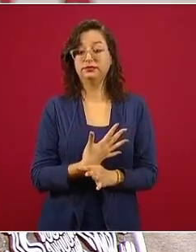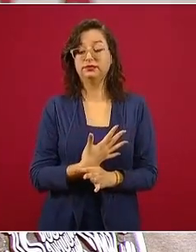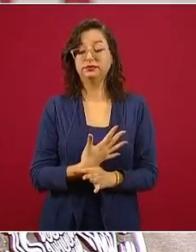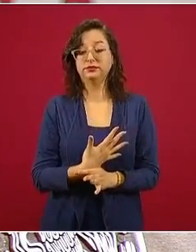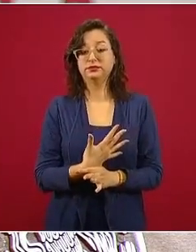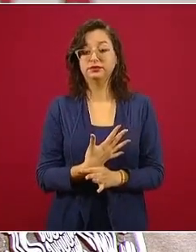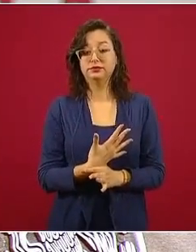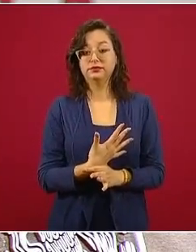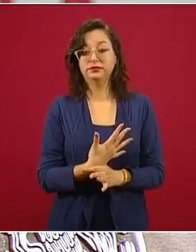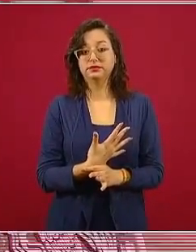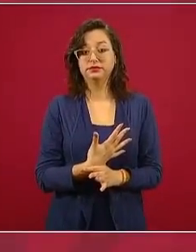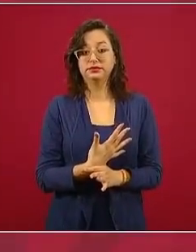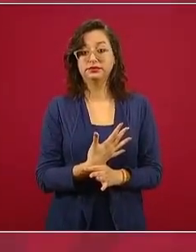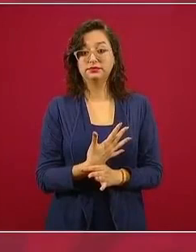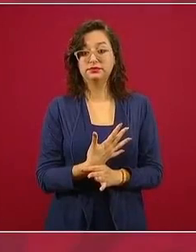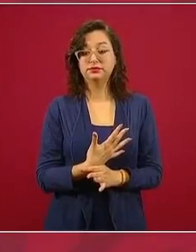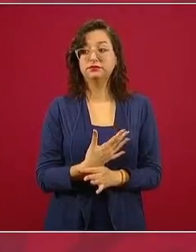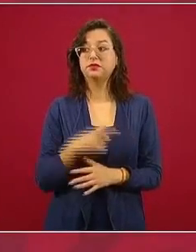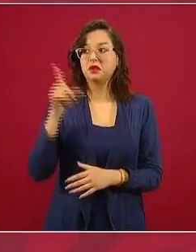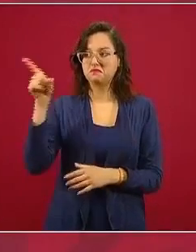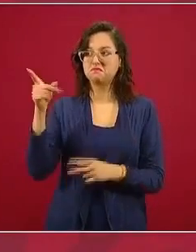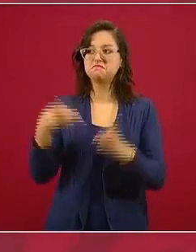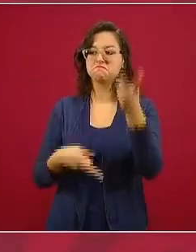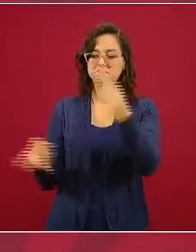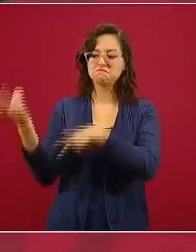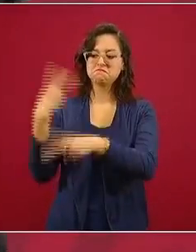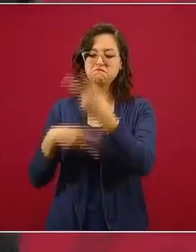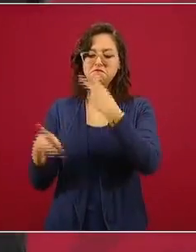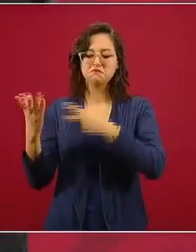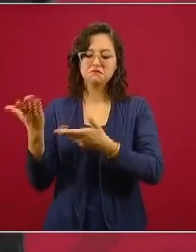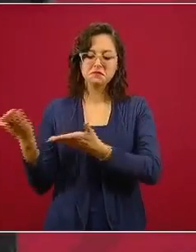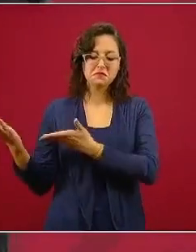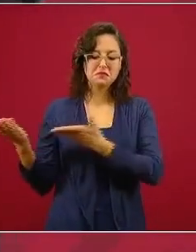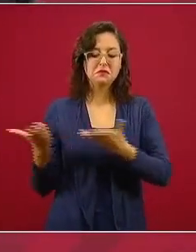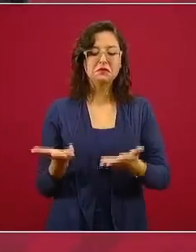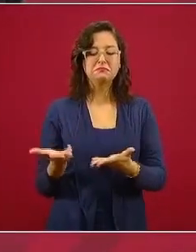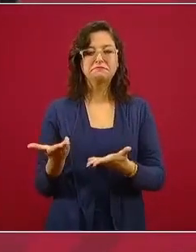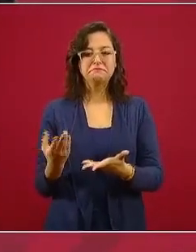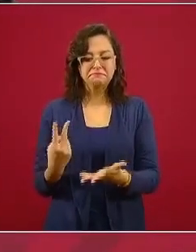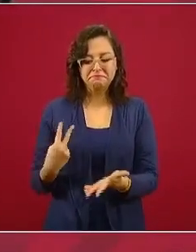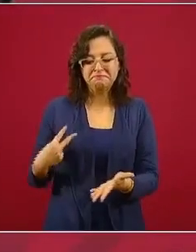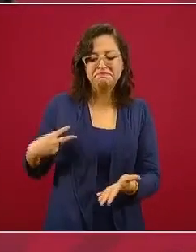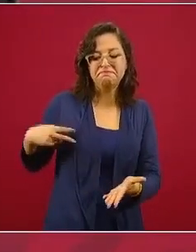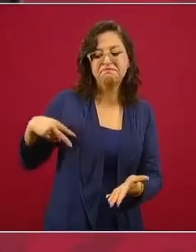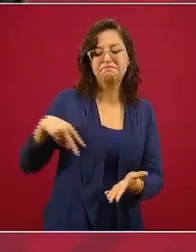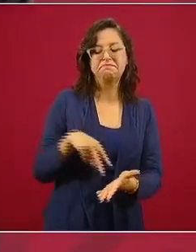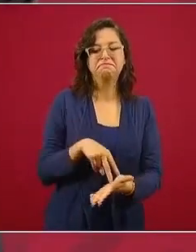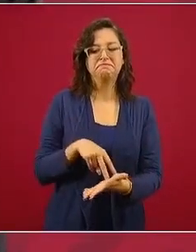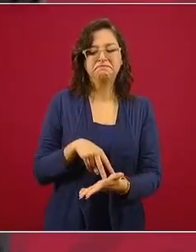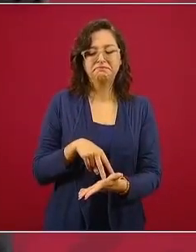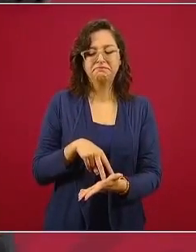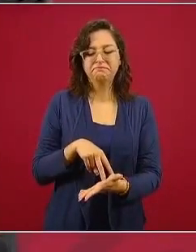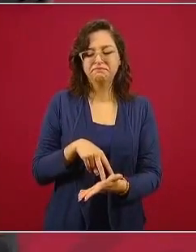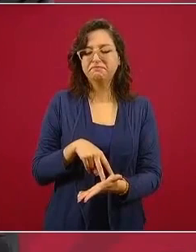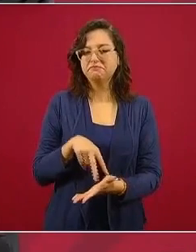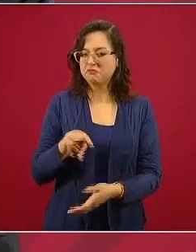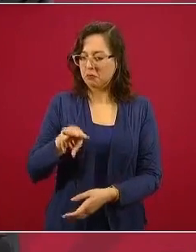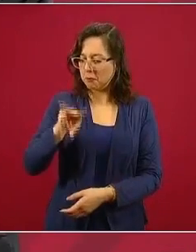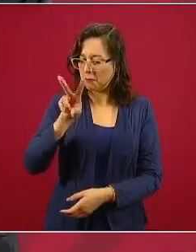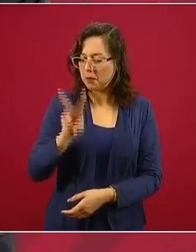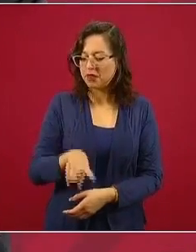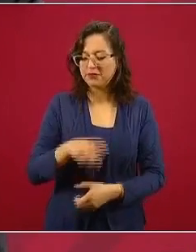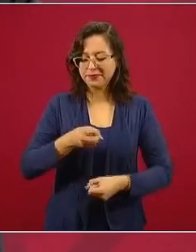a dar a conocer todo lo que sucedió con relación a